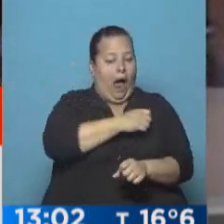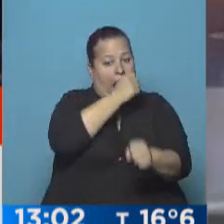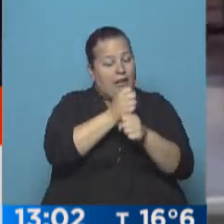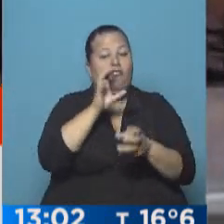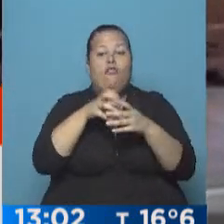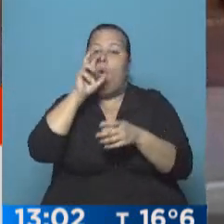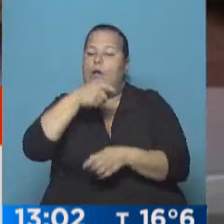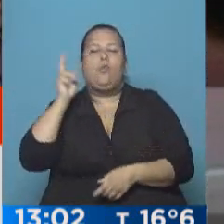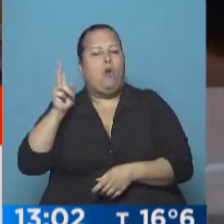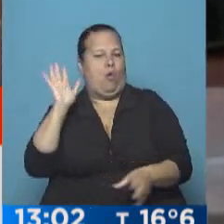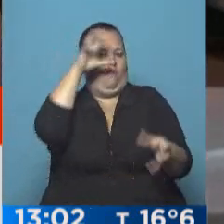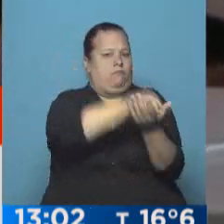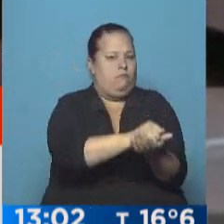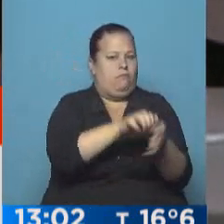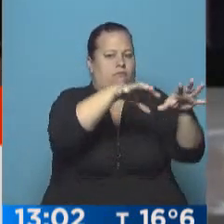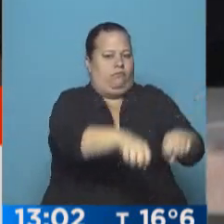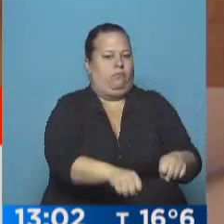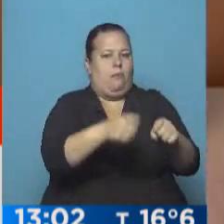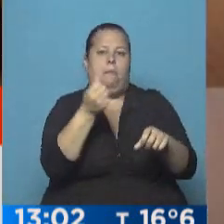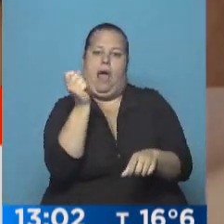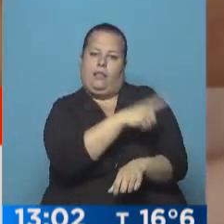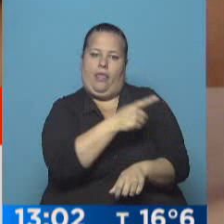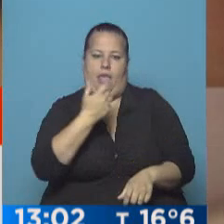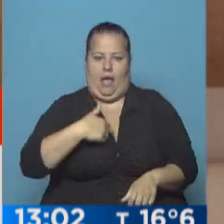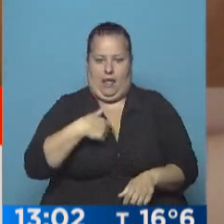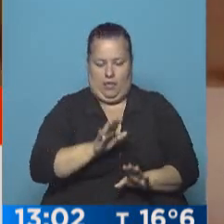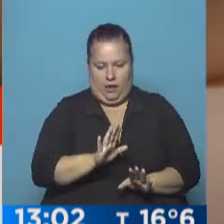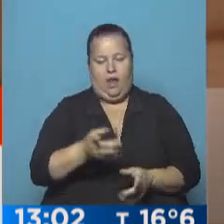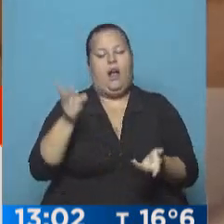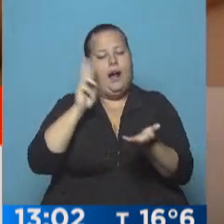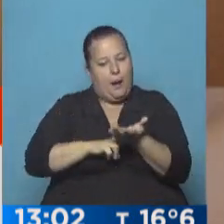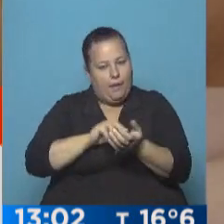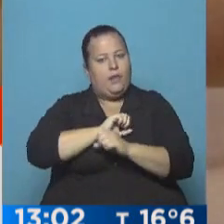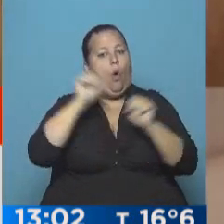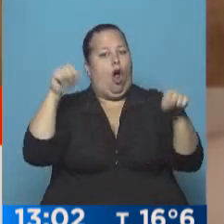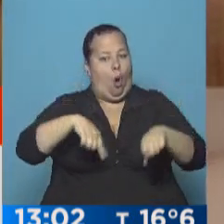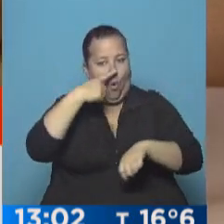los buitres no tienen derecho a apropiarse de esos fondos. Repetimos información